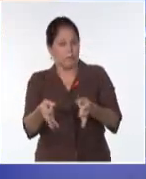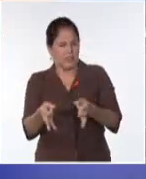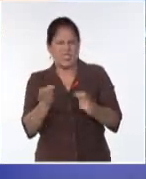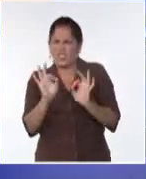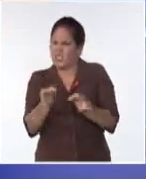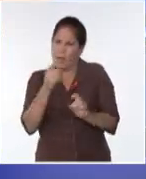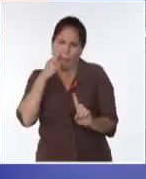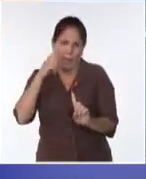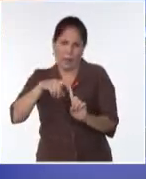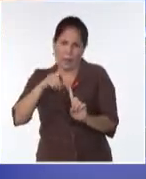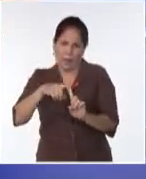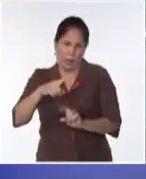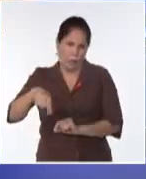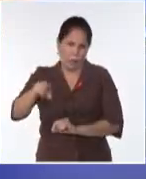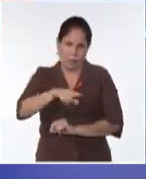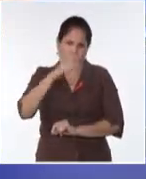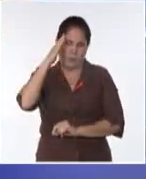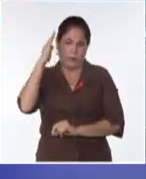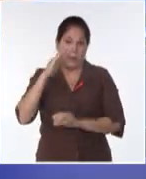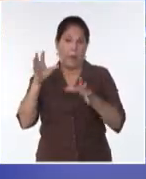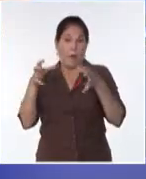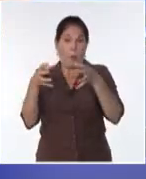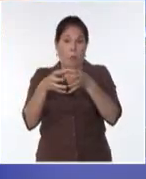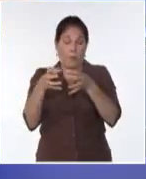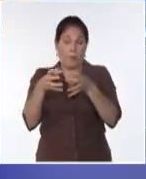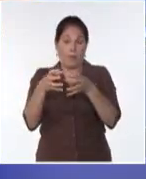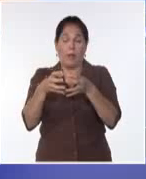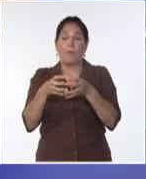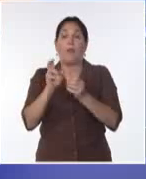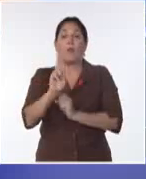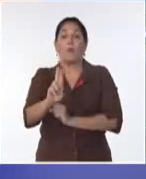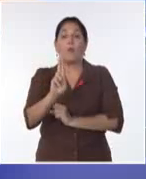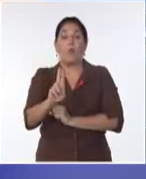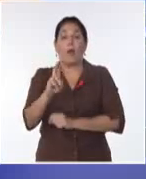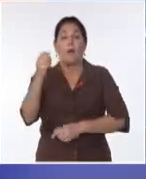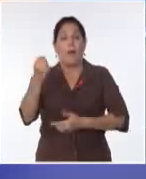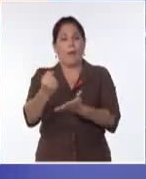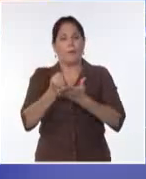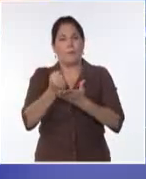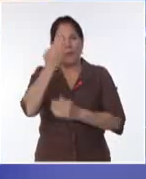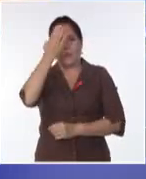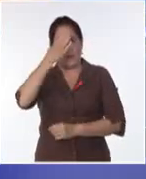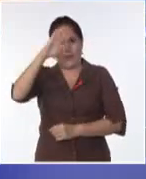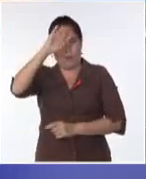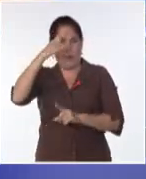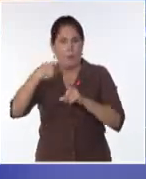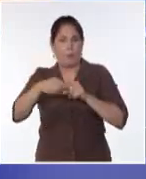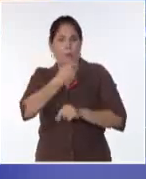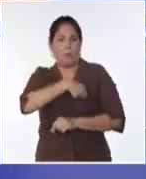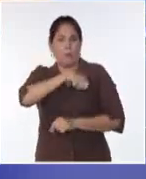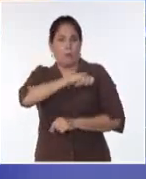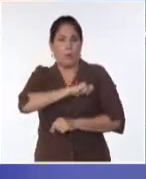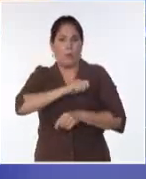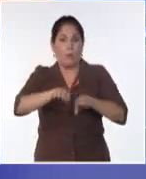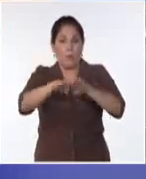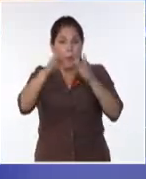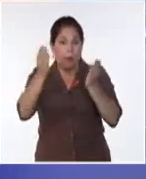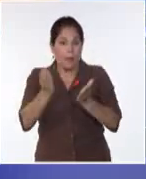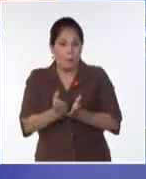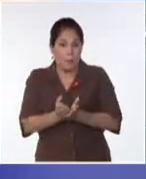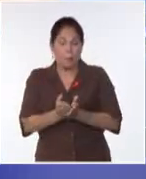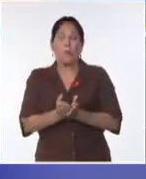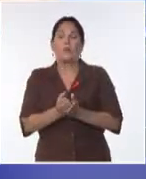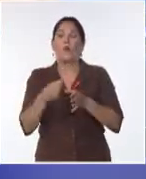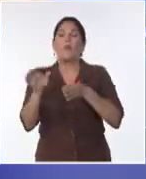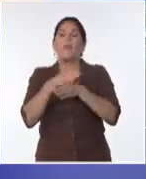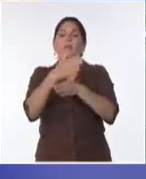también víctima. El Comité Antiimperialista Uruguayo de Solidaridad con Cuba y los pueblos del mundo, en nombre de las diversas